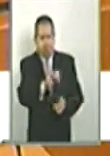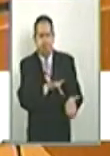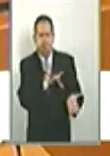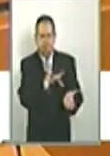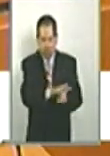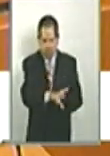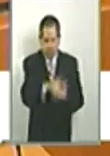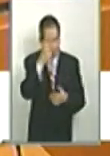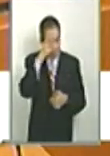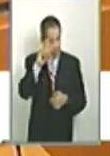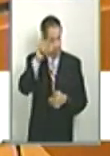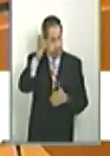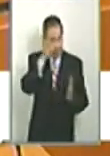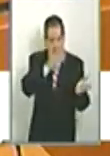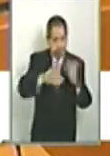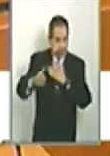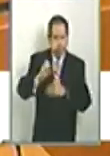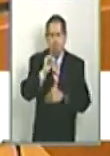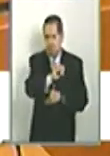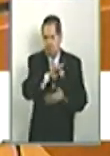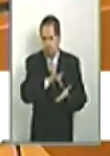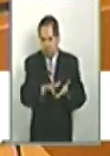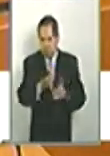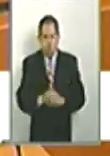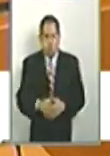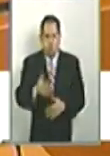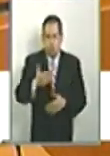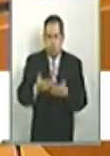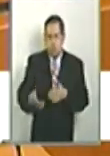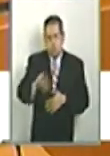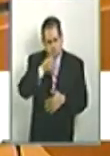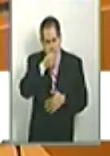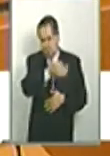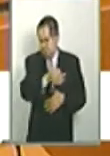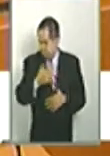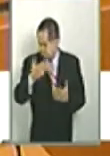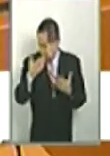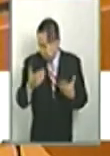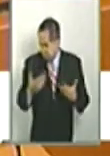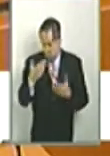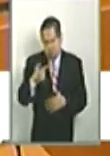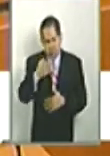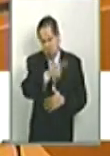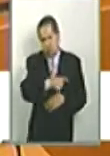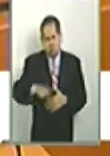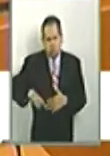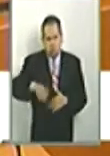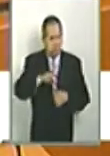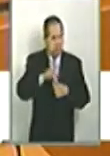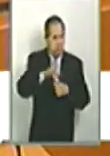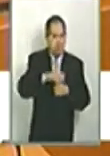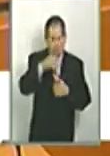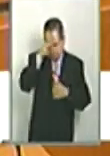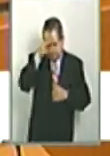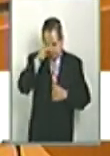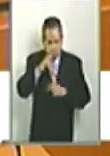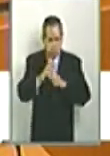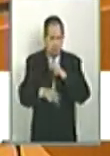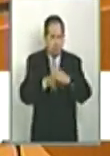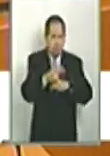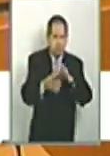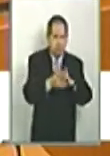México como nación soberana. Desde ahora saludamos que el gobierno electo esté pensando en retomar una